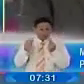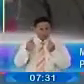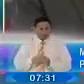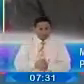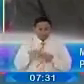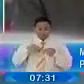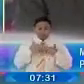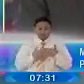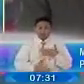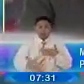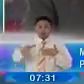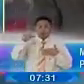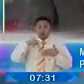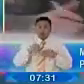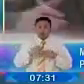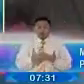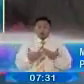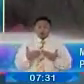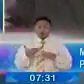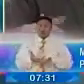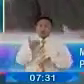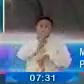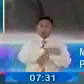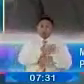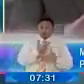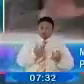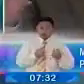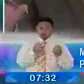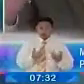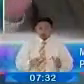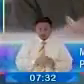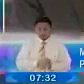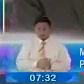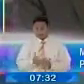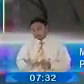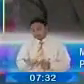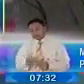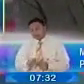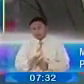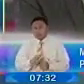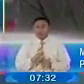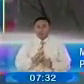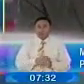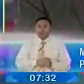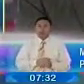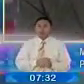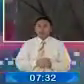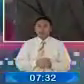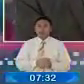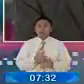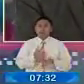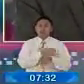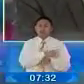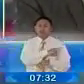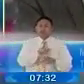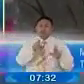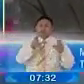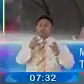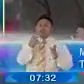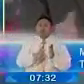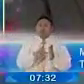todo este periodo se vayan entregando obras que tenían que haberse entregado tiempo atrás. Ya hemos hablado con bastante acuciosidad de qué es lo que ha